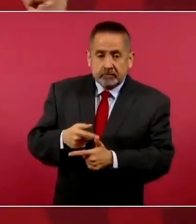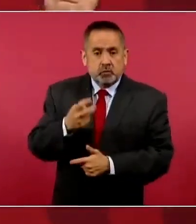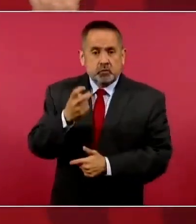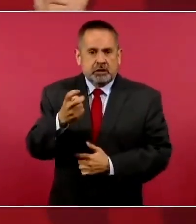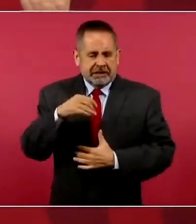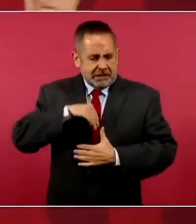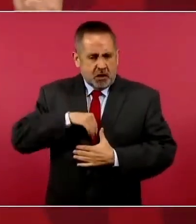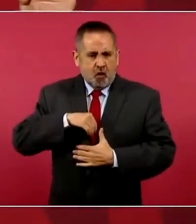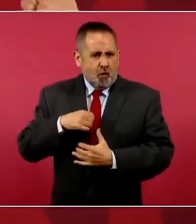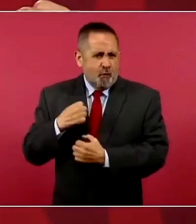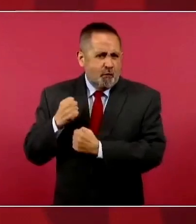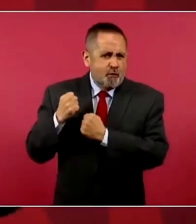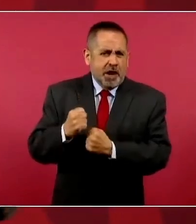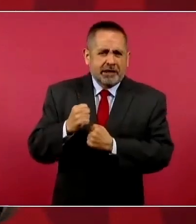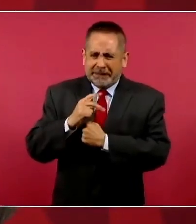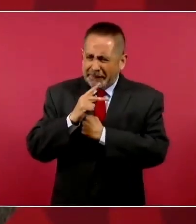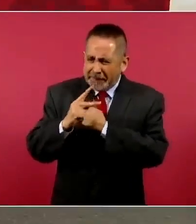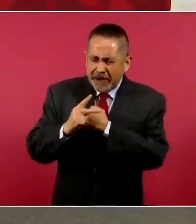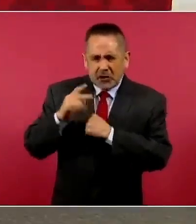fuerte nuestro país.